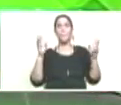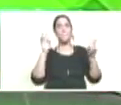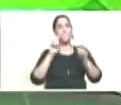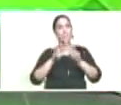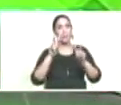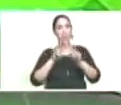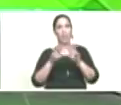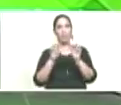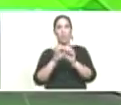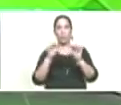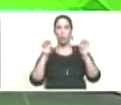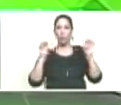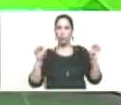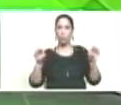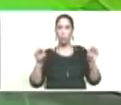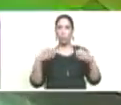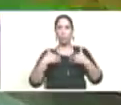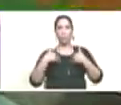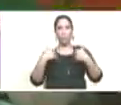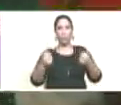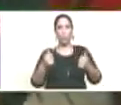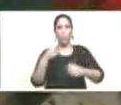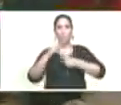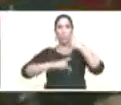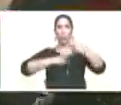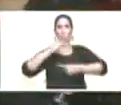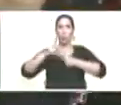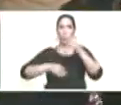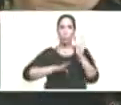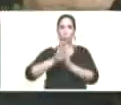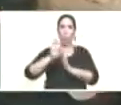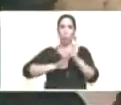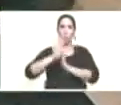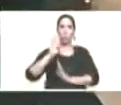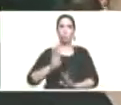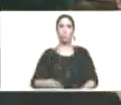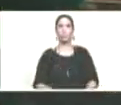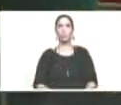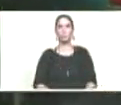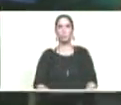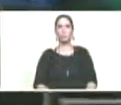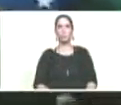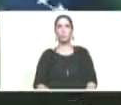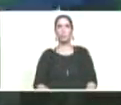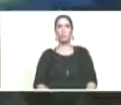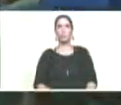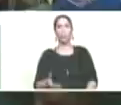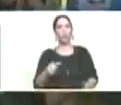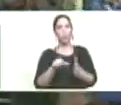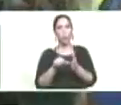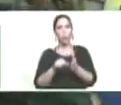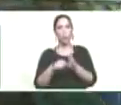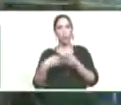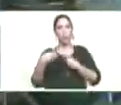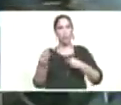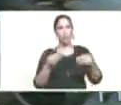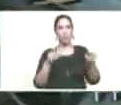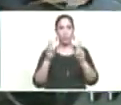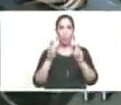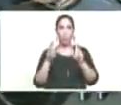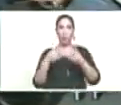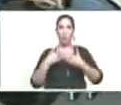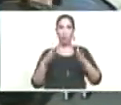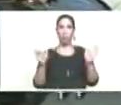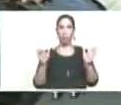la educación, la salud, la producción, pero donde se flexibiliza y se abren nuevas posibilidades